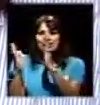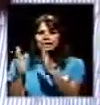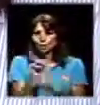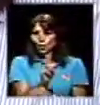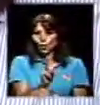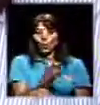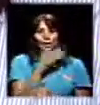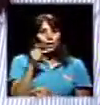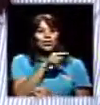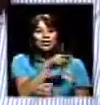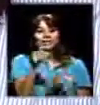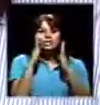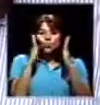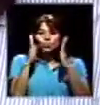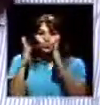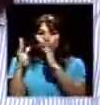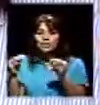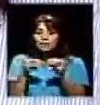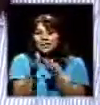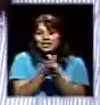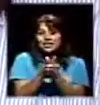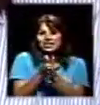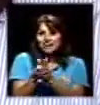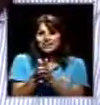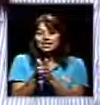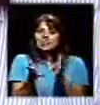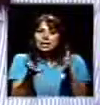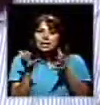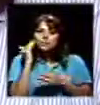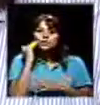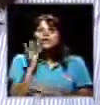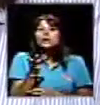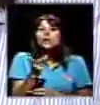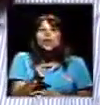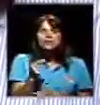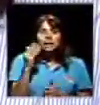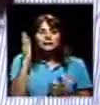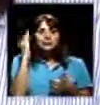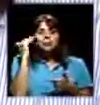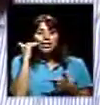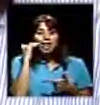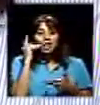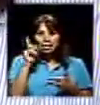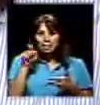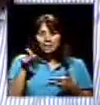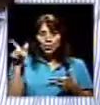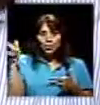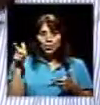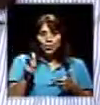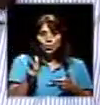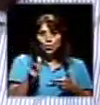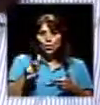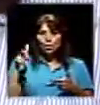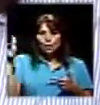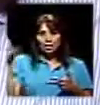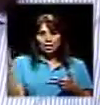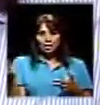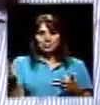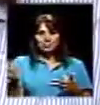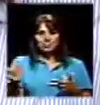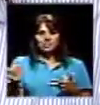saber cuántas consultas hace, por qué las hace y si debería aumentarlas o disminuirlas. Si debe